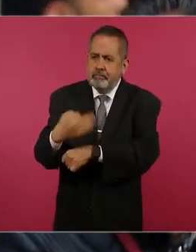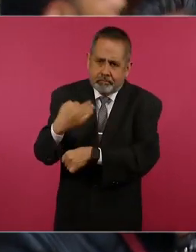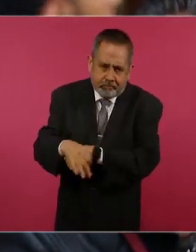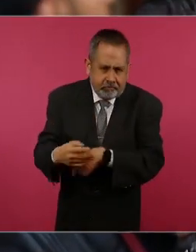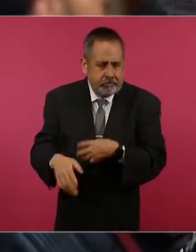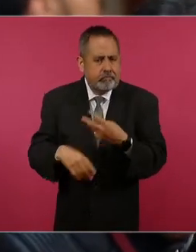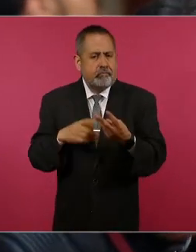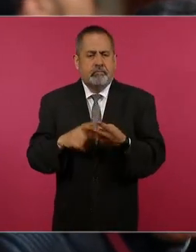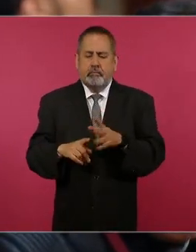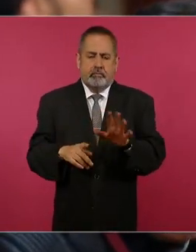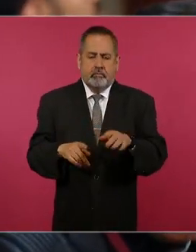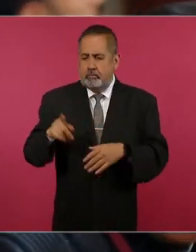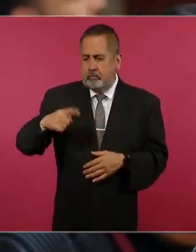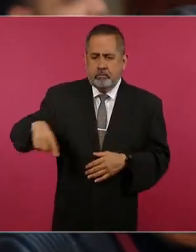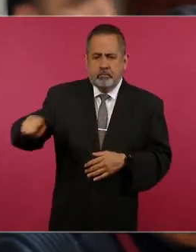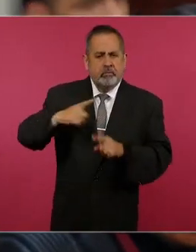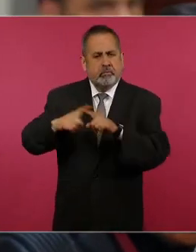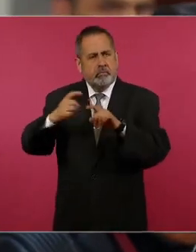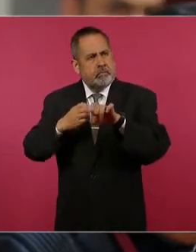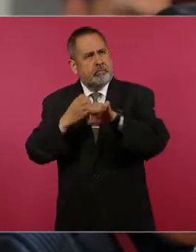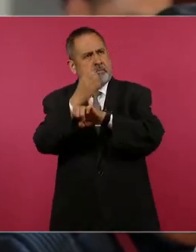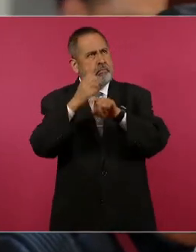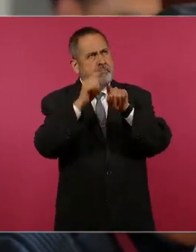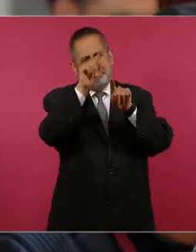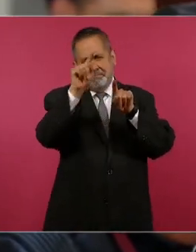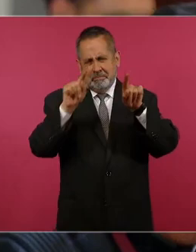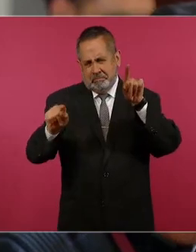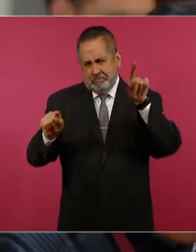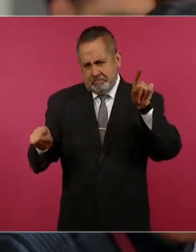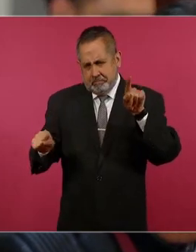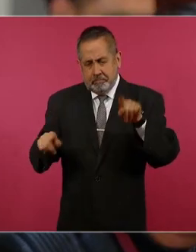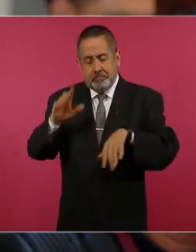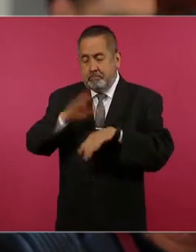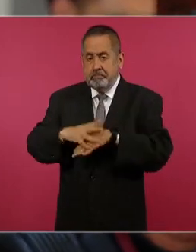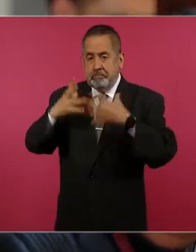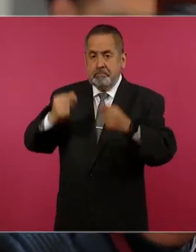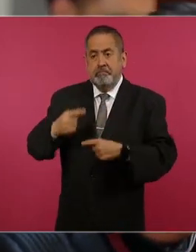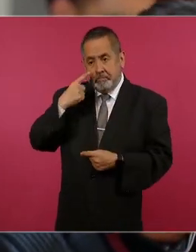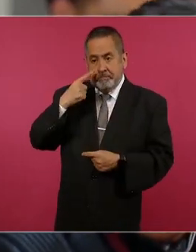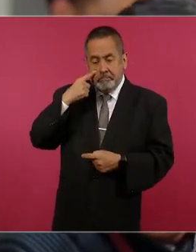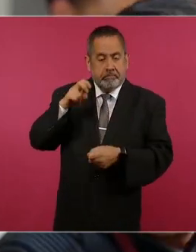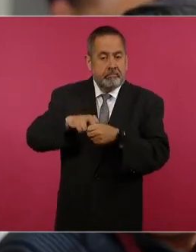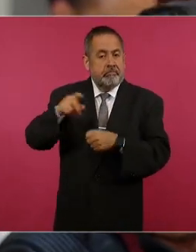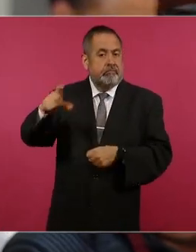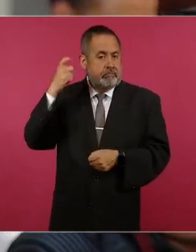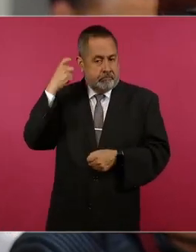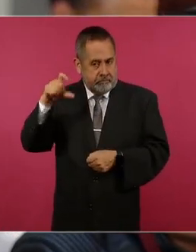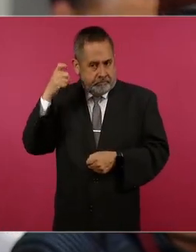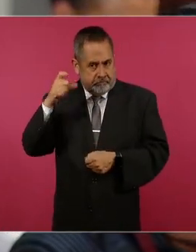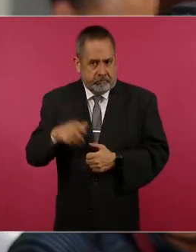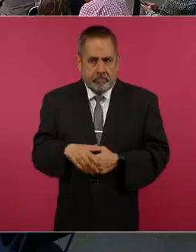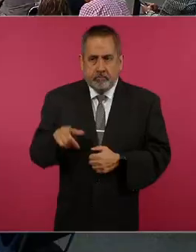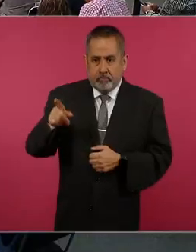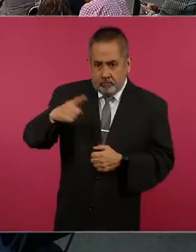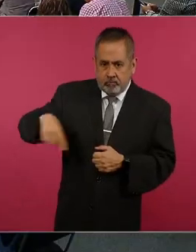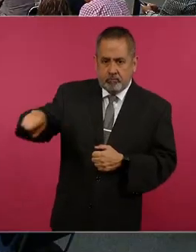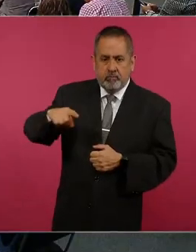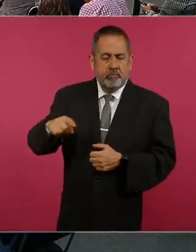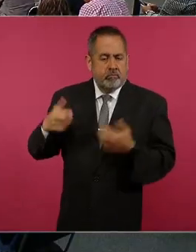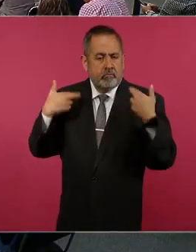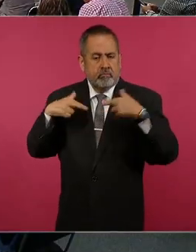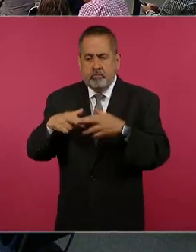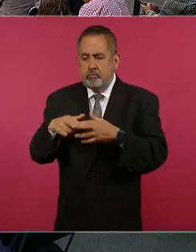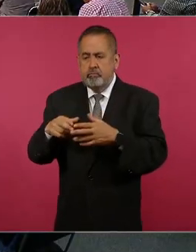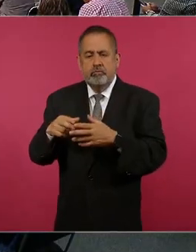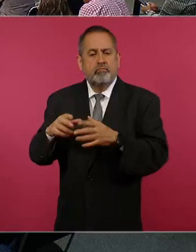Los afectados son de varios estados, pero sobre todo de Querétaro. Estos docentes forman parte del Congreso Nacional